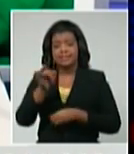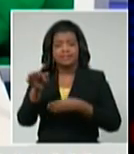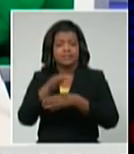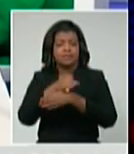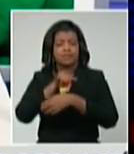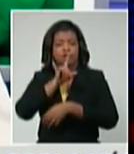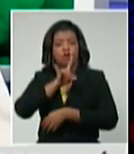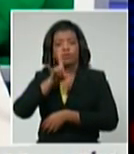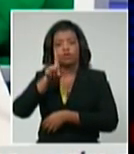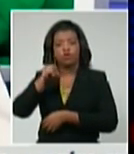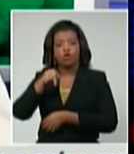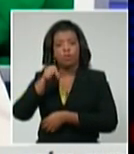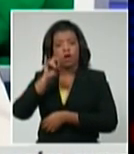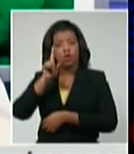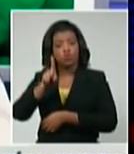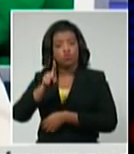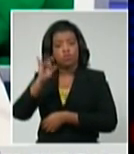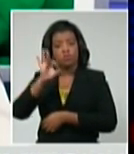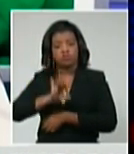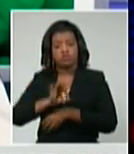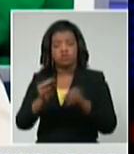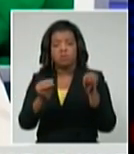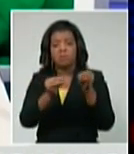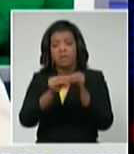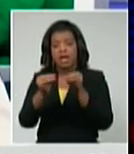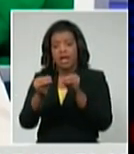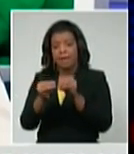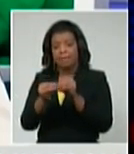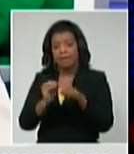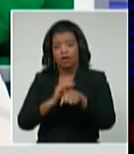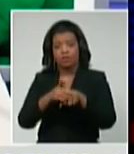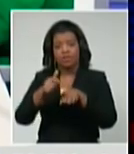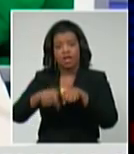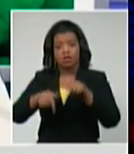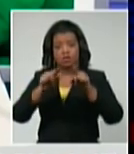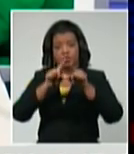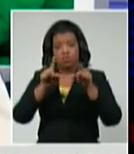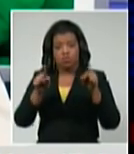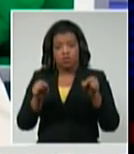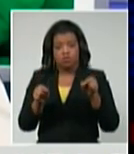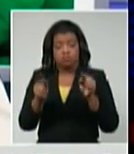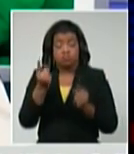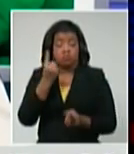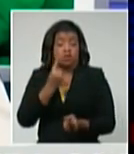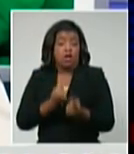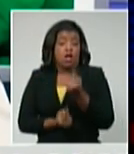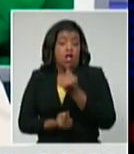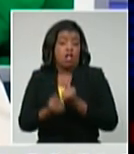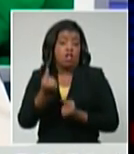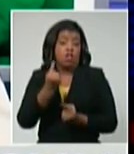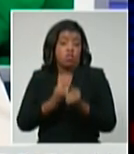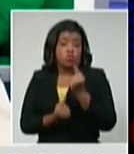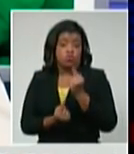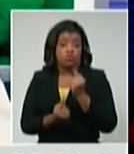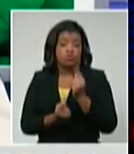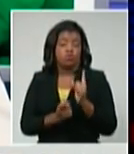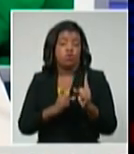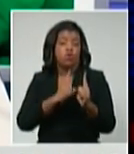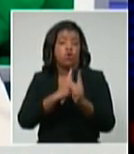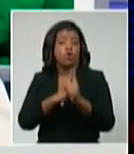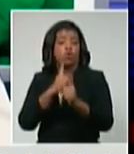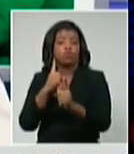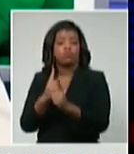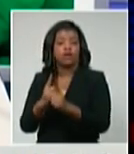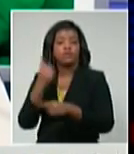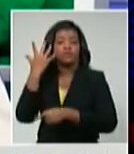91,1%, se infectaron en nuestro territorio. En algunas ocasiones al ser contactos de extranjeros,